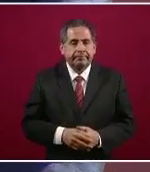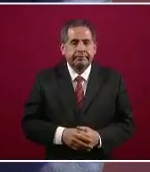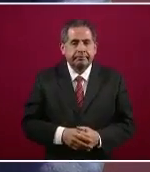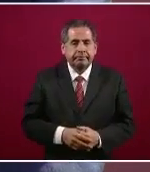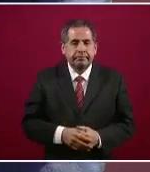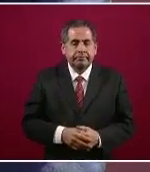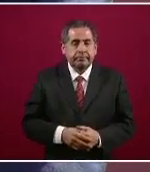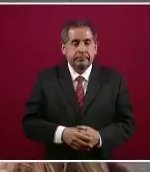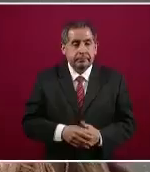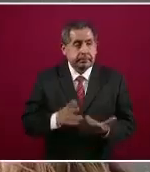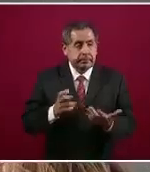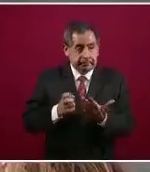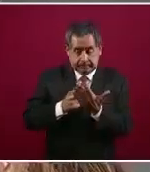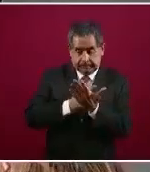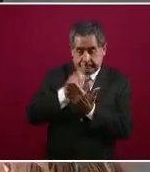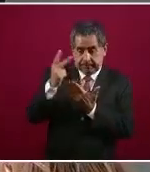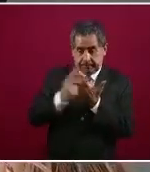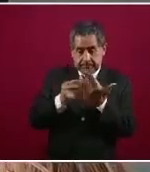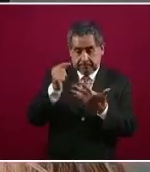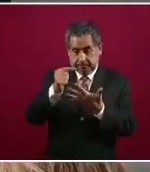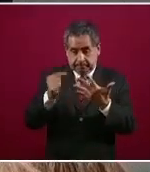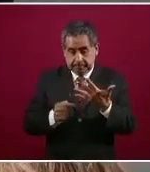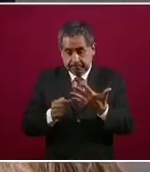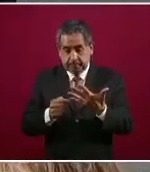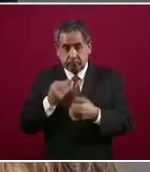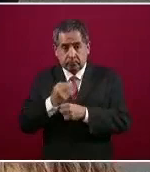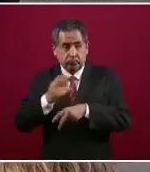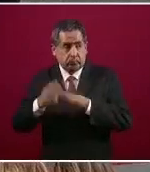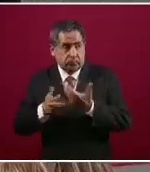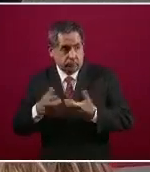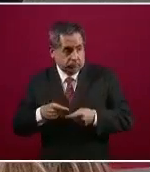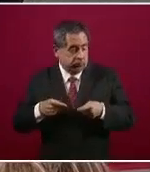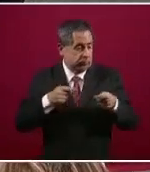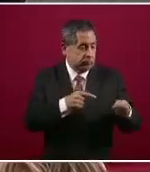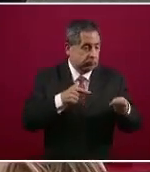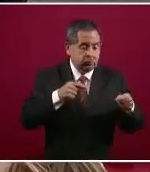Pero con este programa y con lo que estamos haciendo ahí,